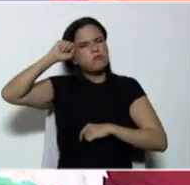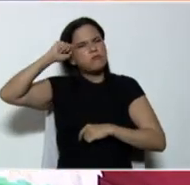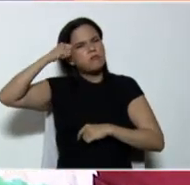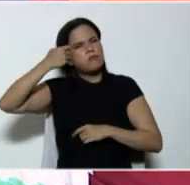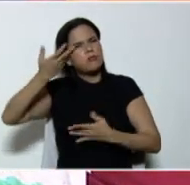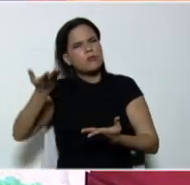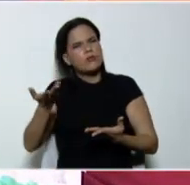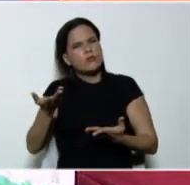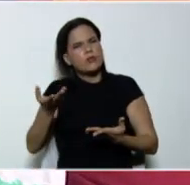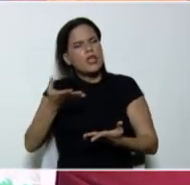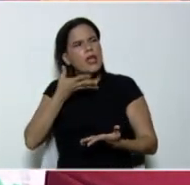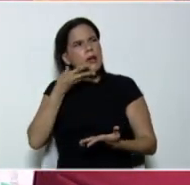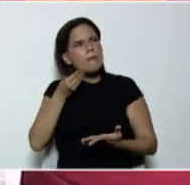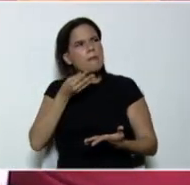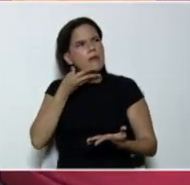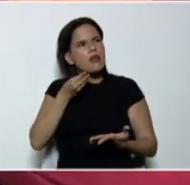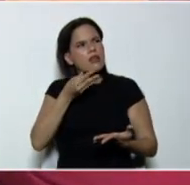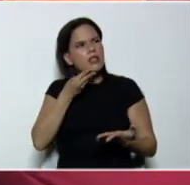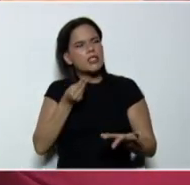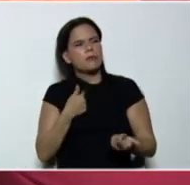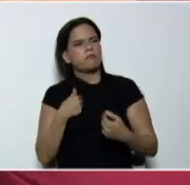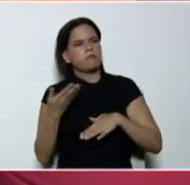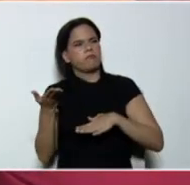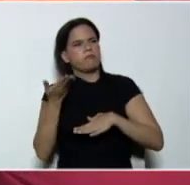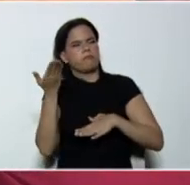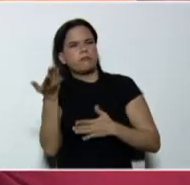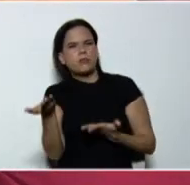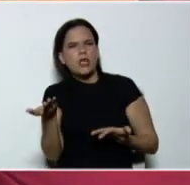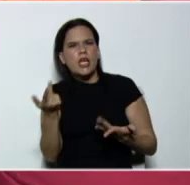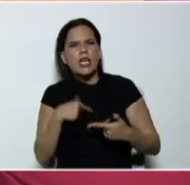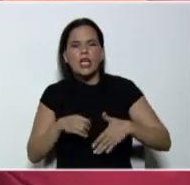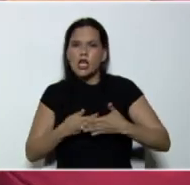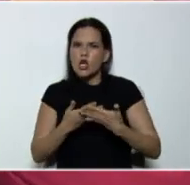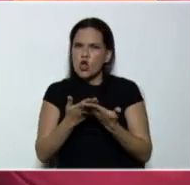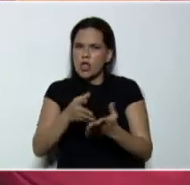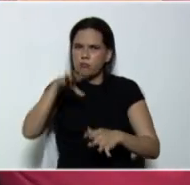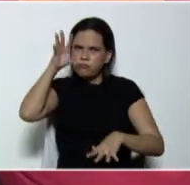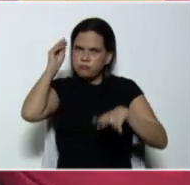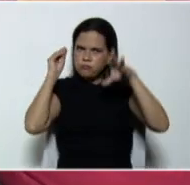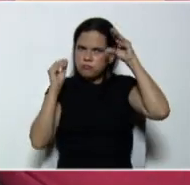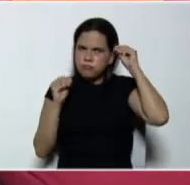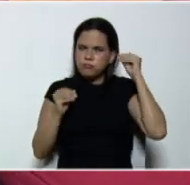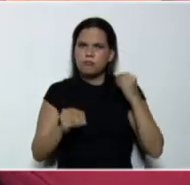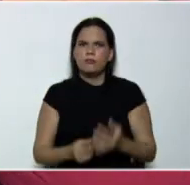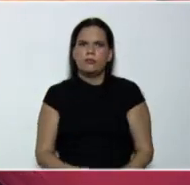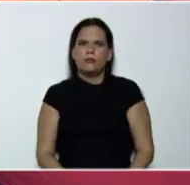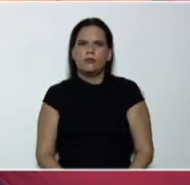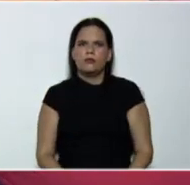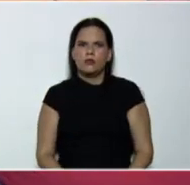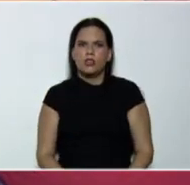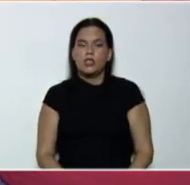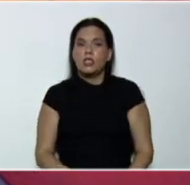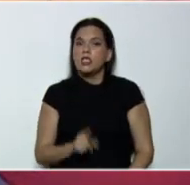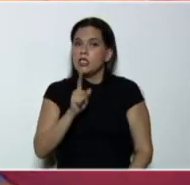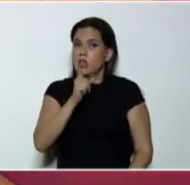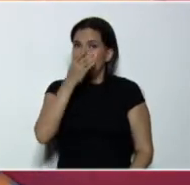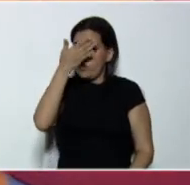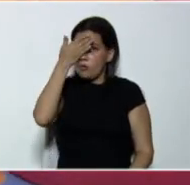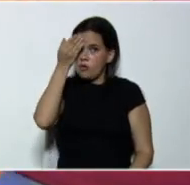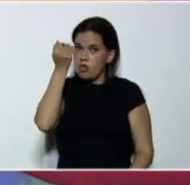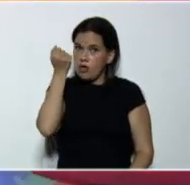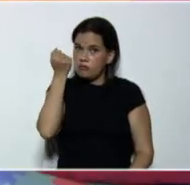estas experiencias tan significativas que nos da el aprendizaje. Sin olvidar